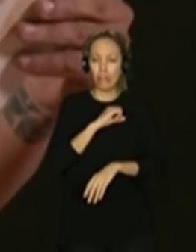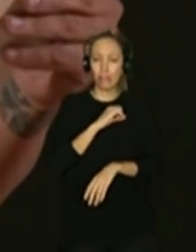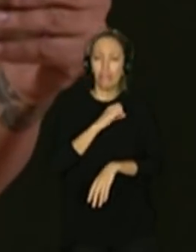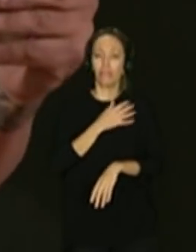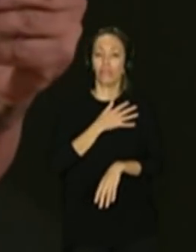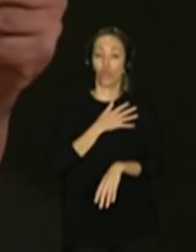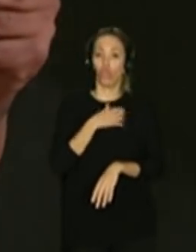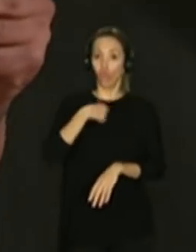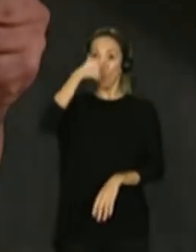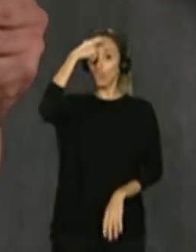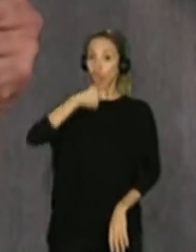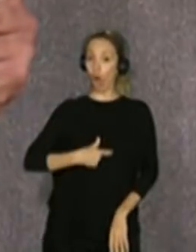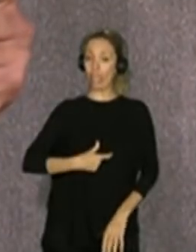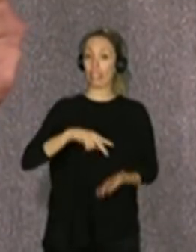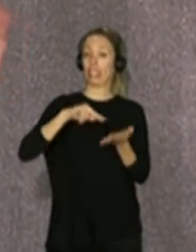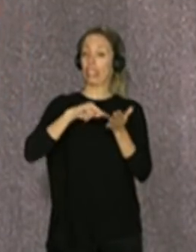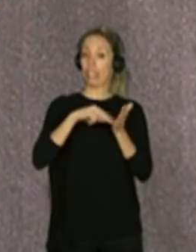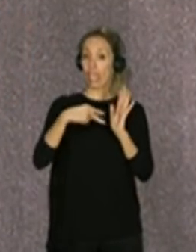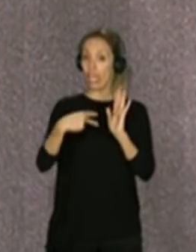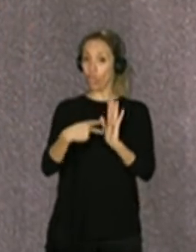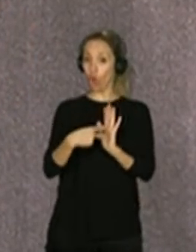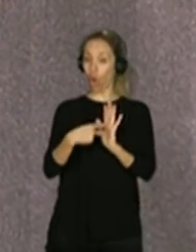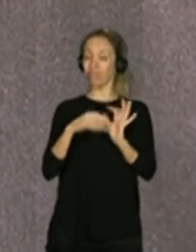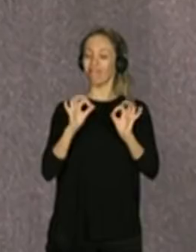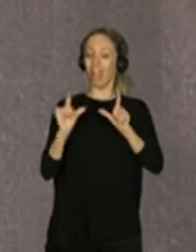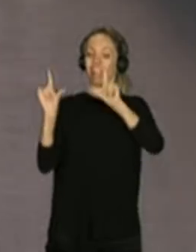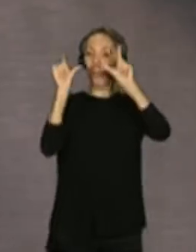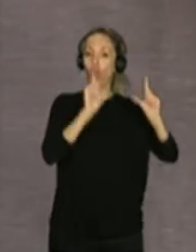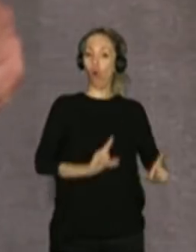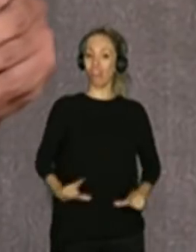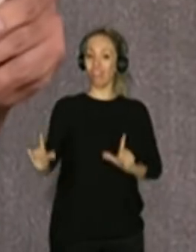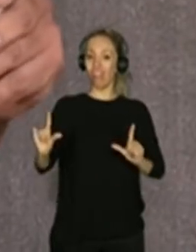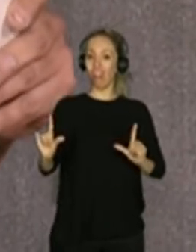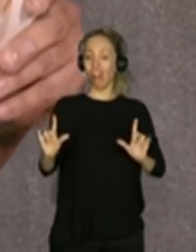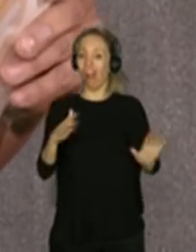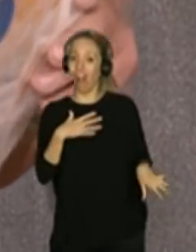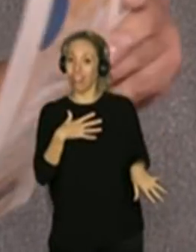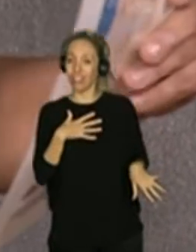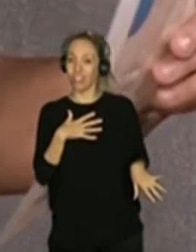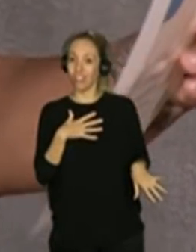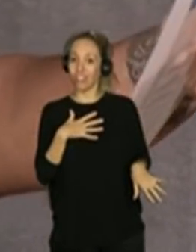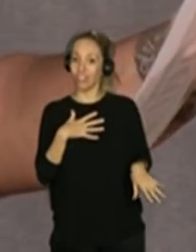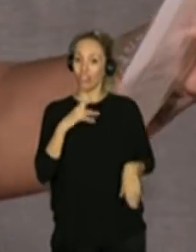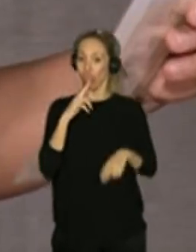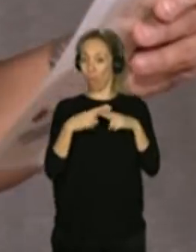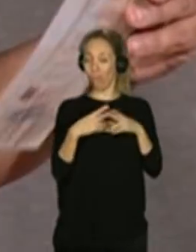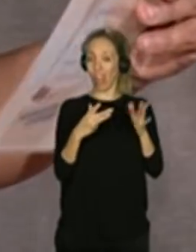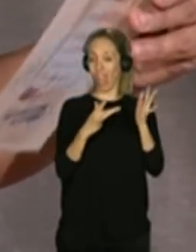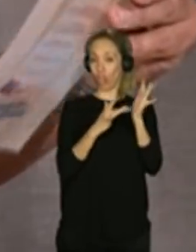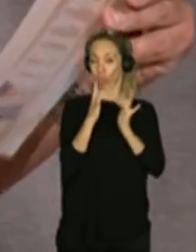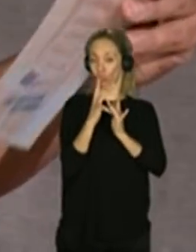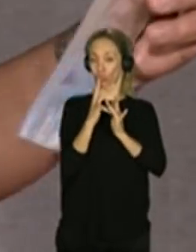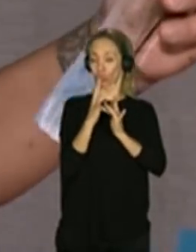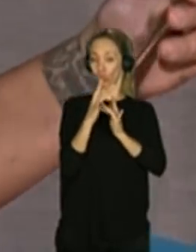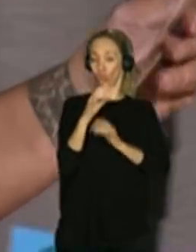Soy el técnico en radiología, Jesús Tomás Dado. Y